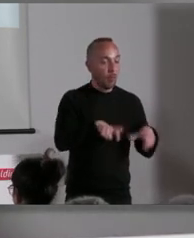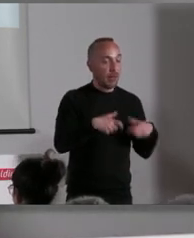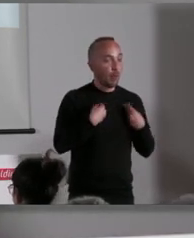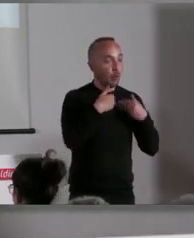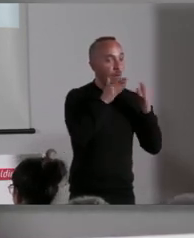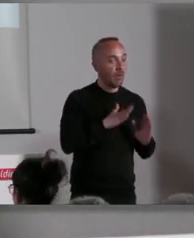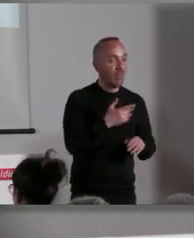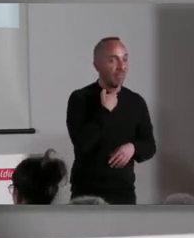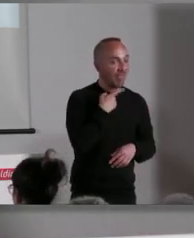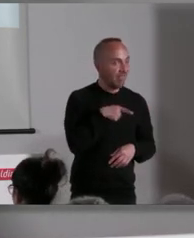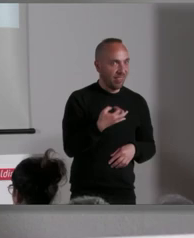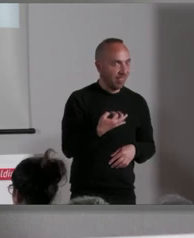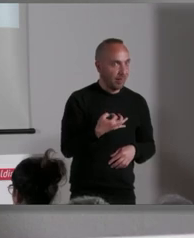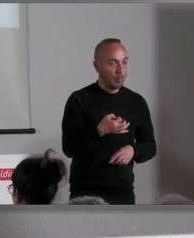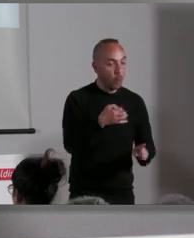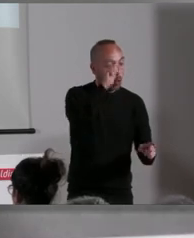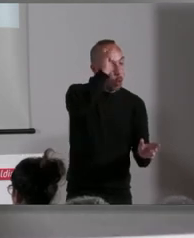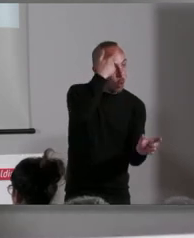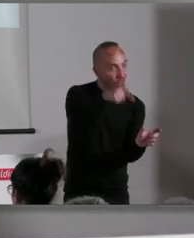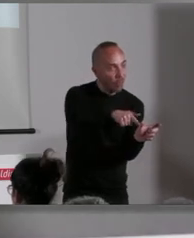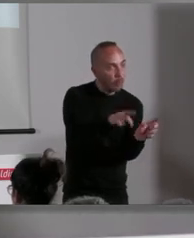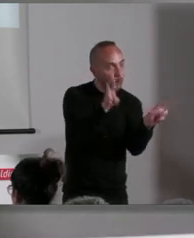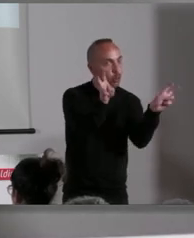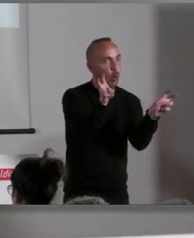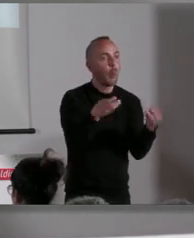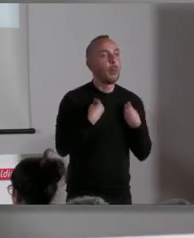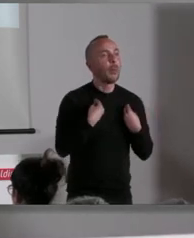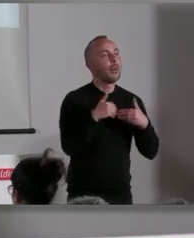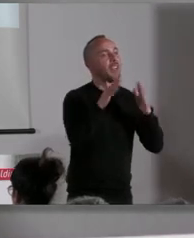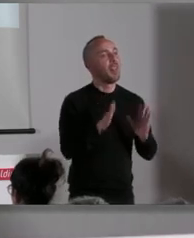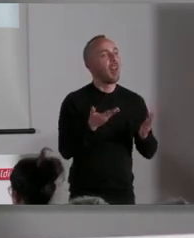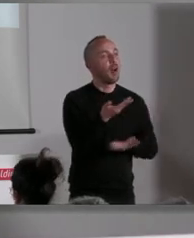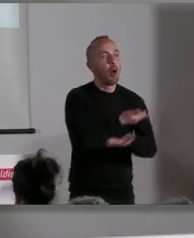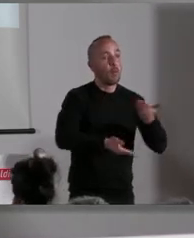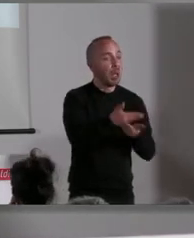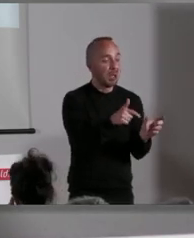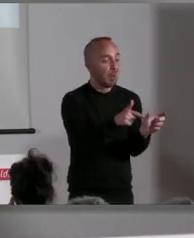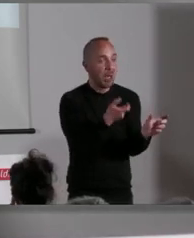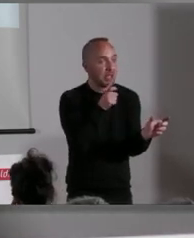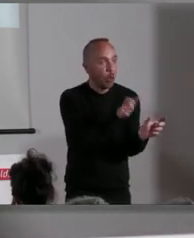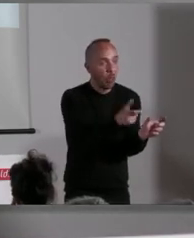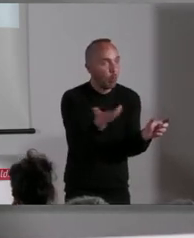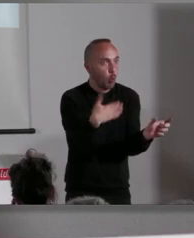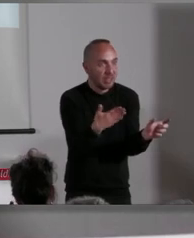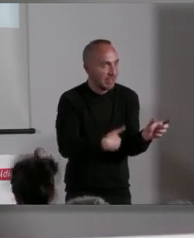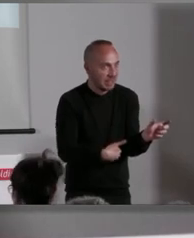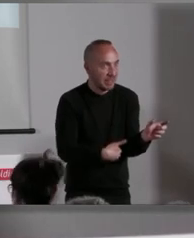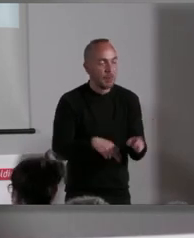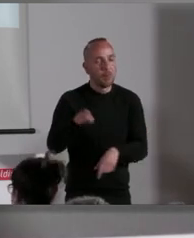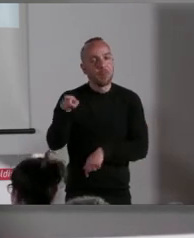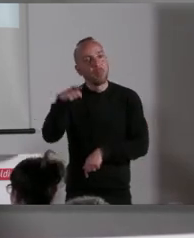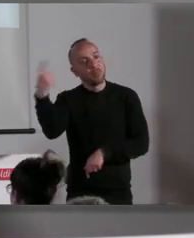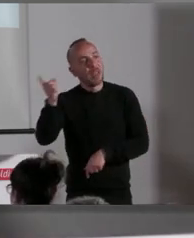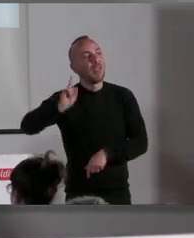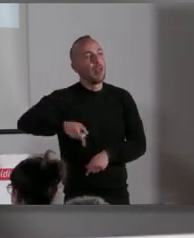decía que el concepto de vivienda colaborativa no existía y después de Intervención General lo que nos decía era que